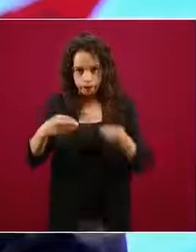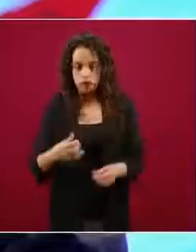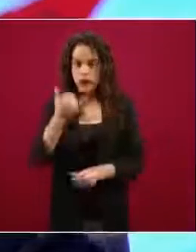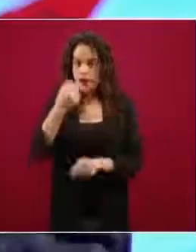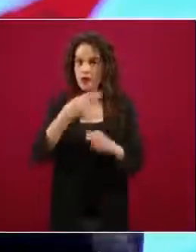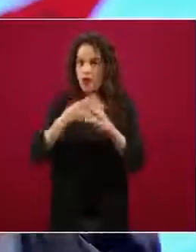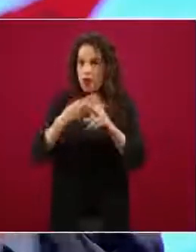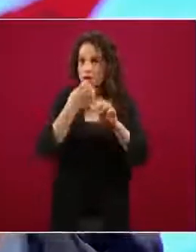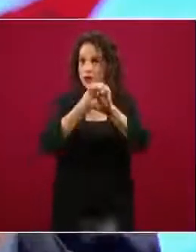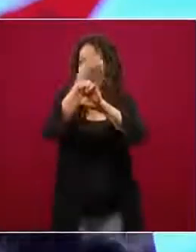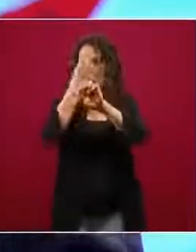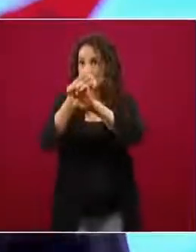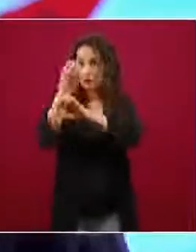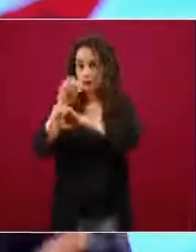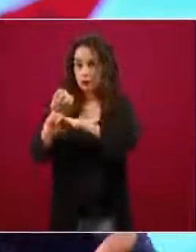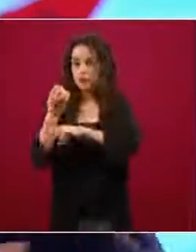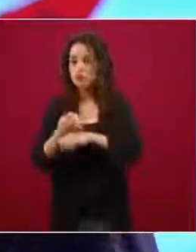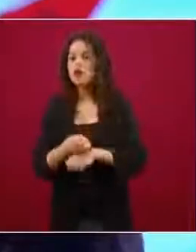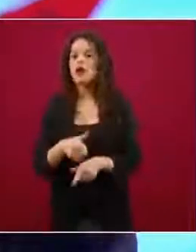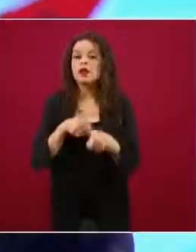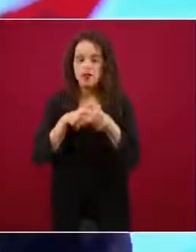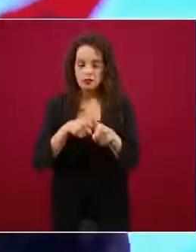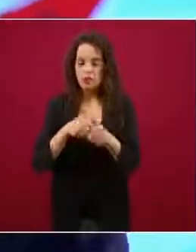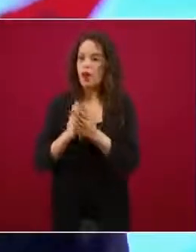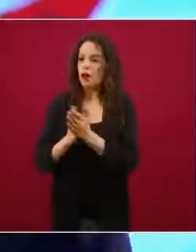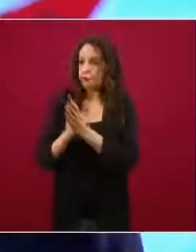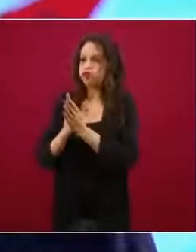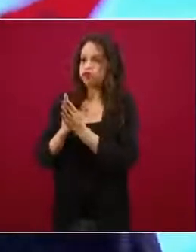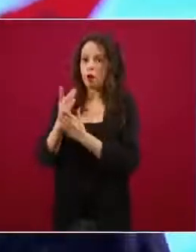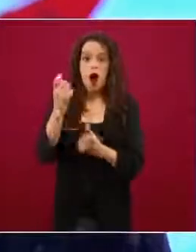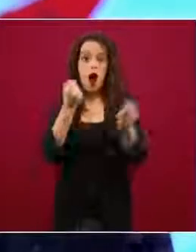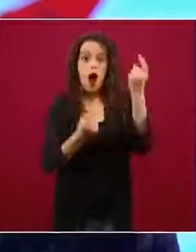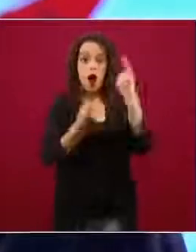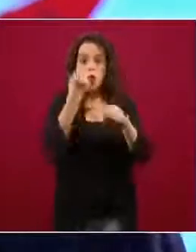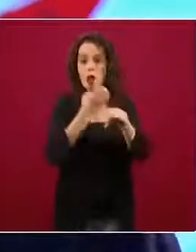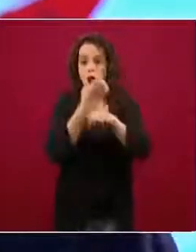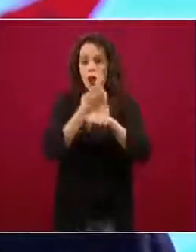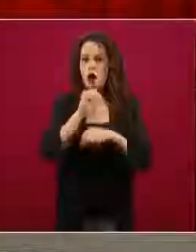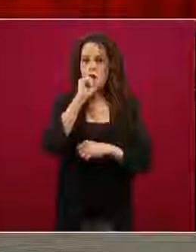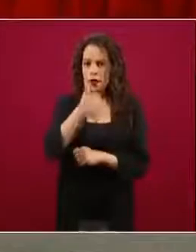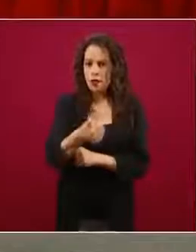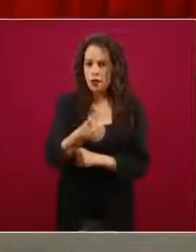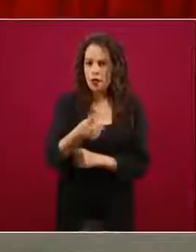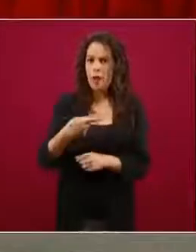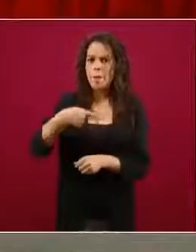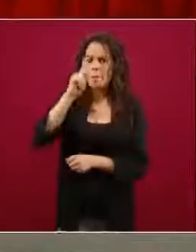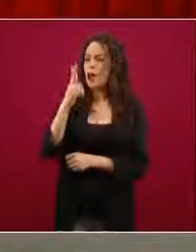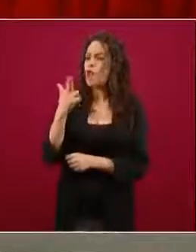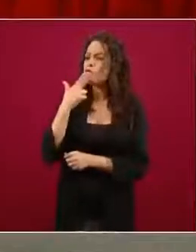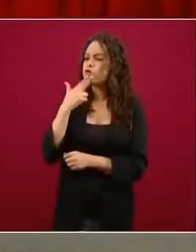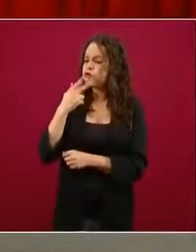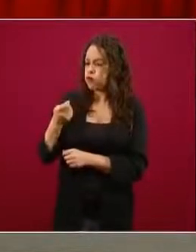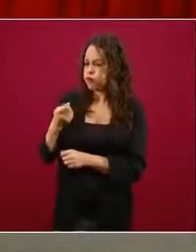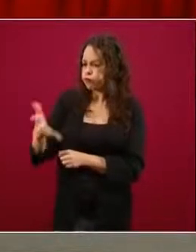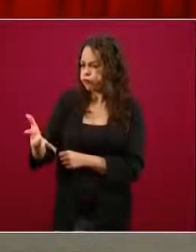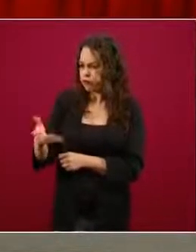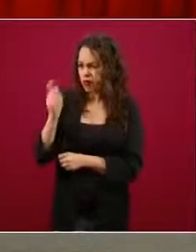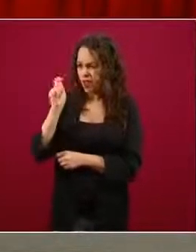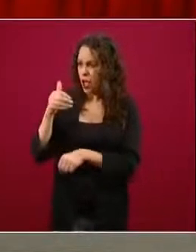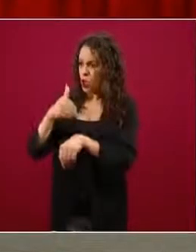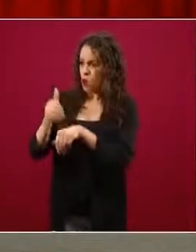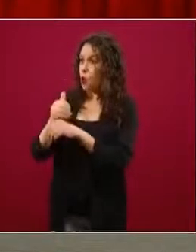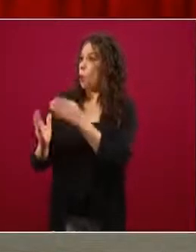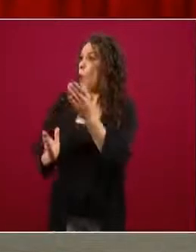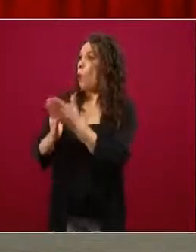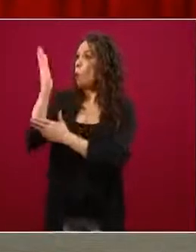México, sigue a la alza. No tiene ninguna utilidad decir cifra récord. La cifra récord de su edad es